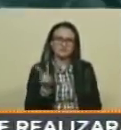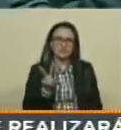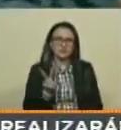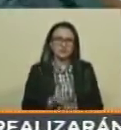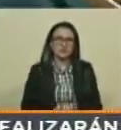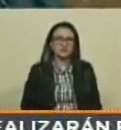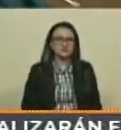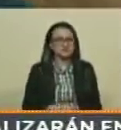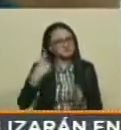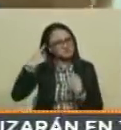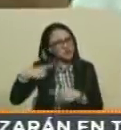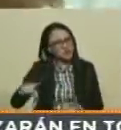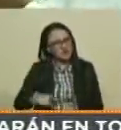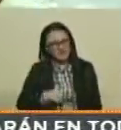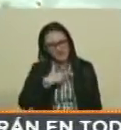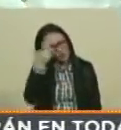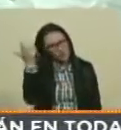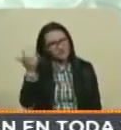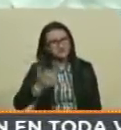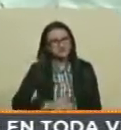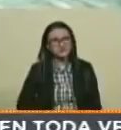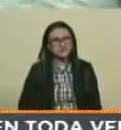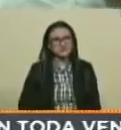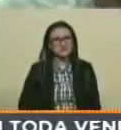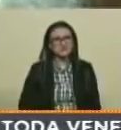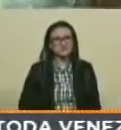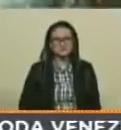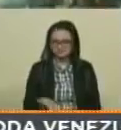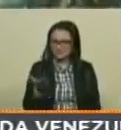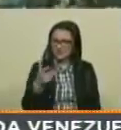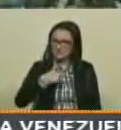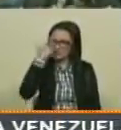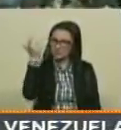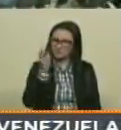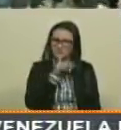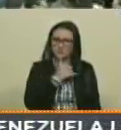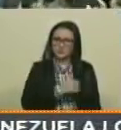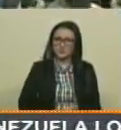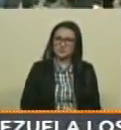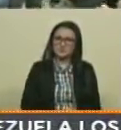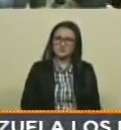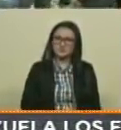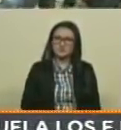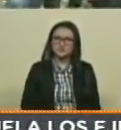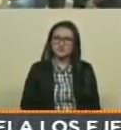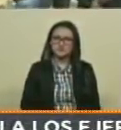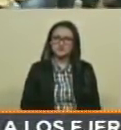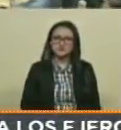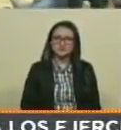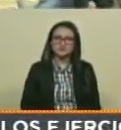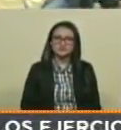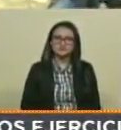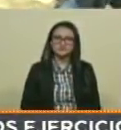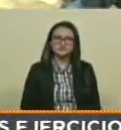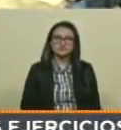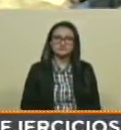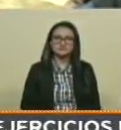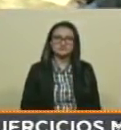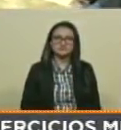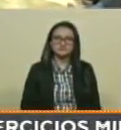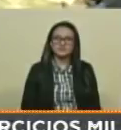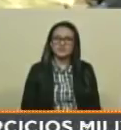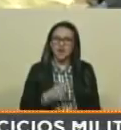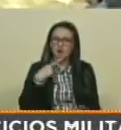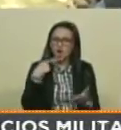impunidad. Vergüenza deben dar de siquiera nombrar el nombre